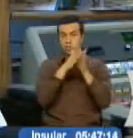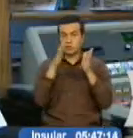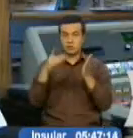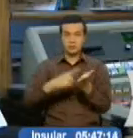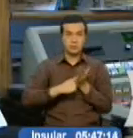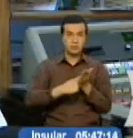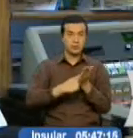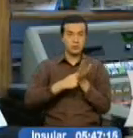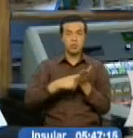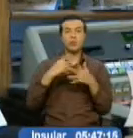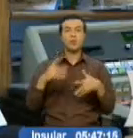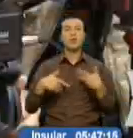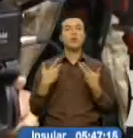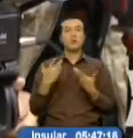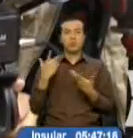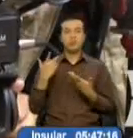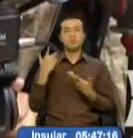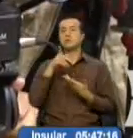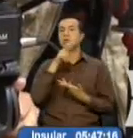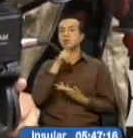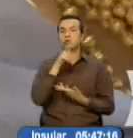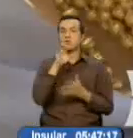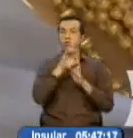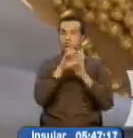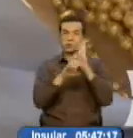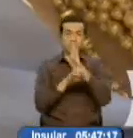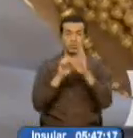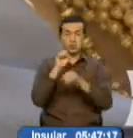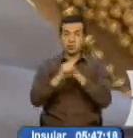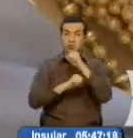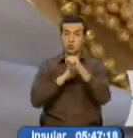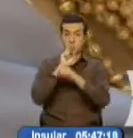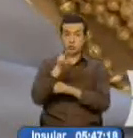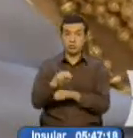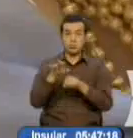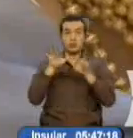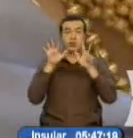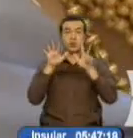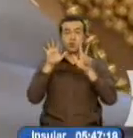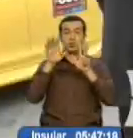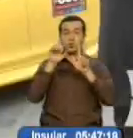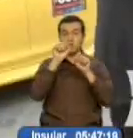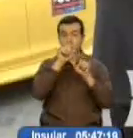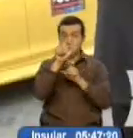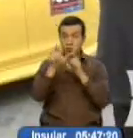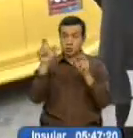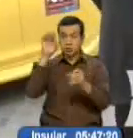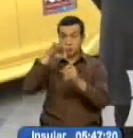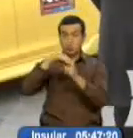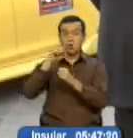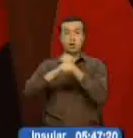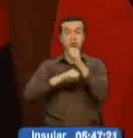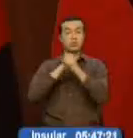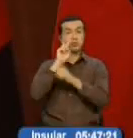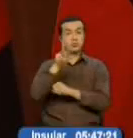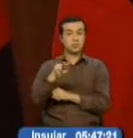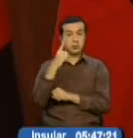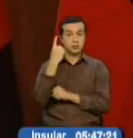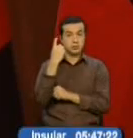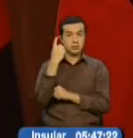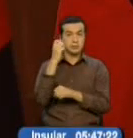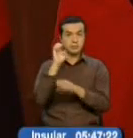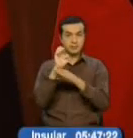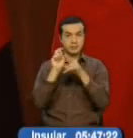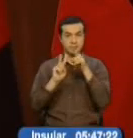Esto sucedió gracias a un mandato derivado de la Constitución de 2008 y de una consulta popular de 2011. Rodrigo